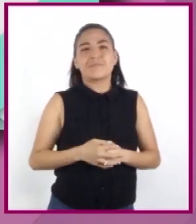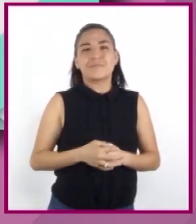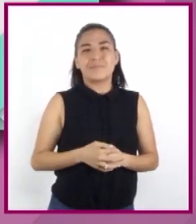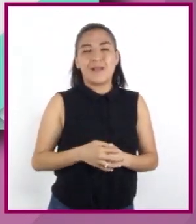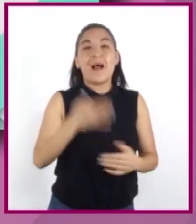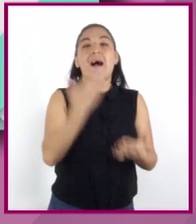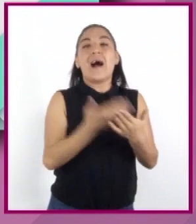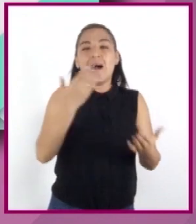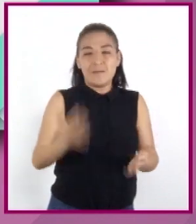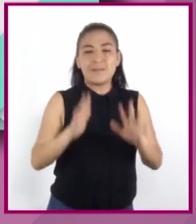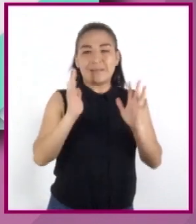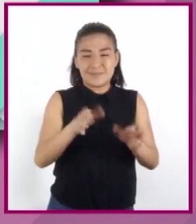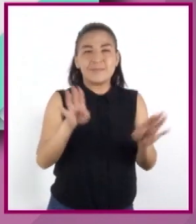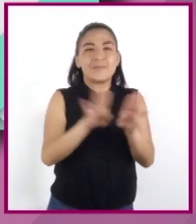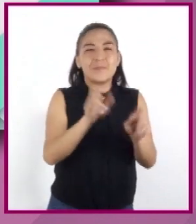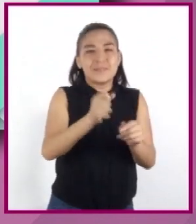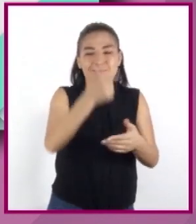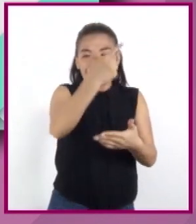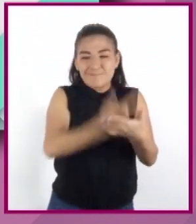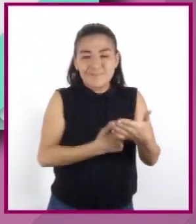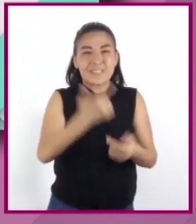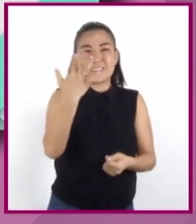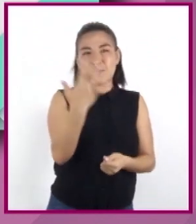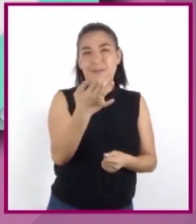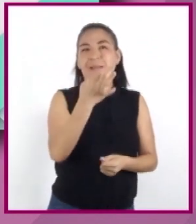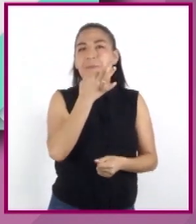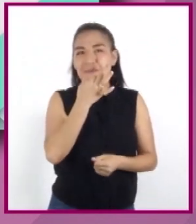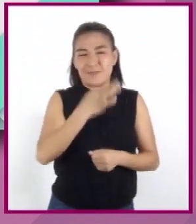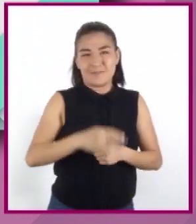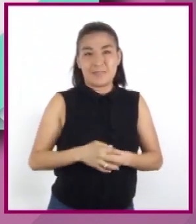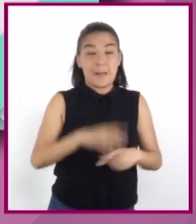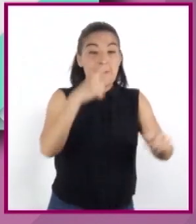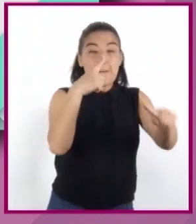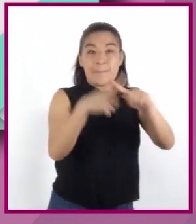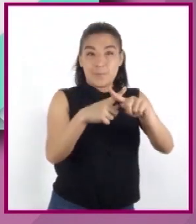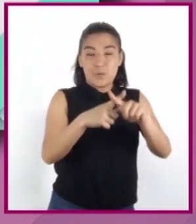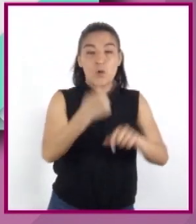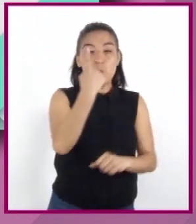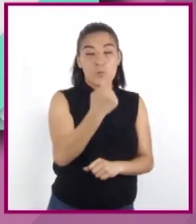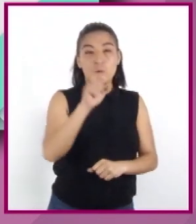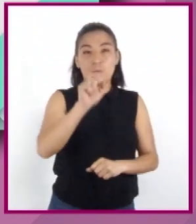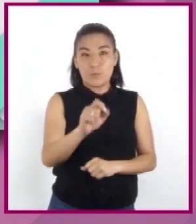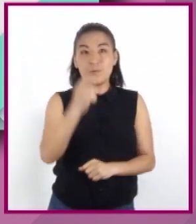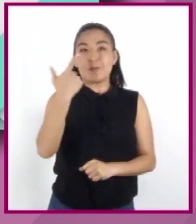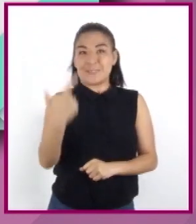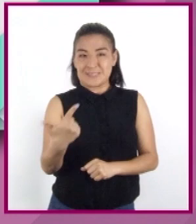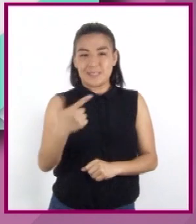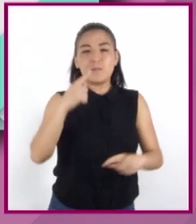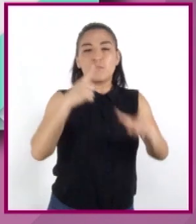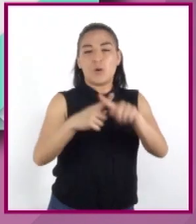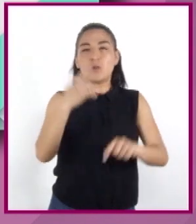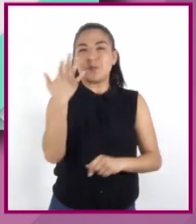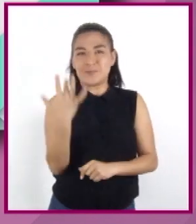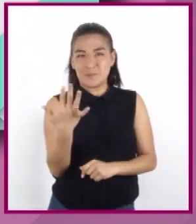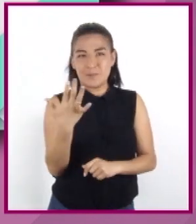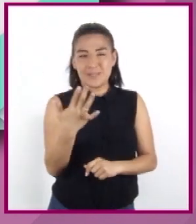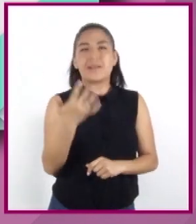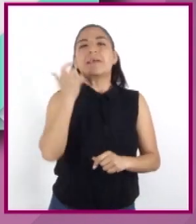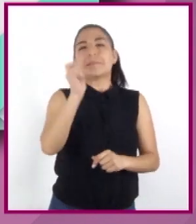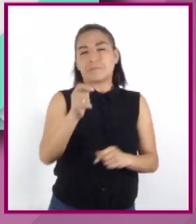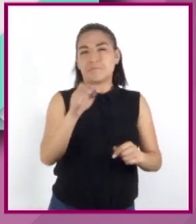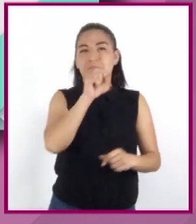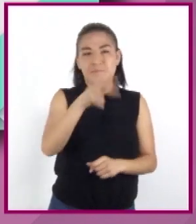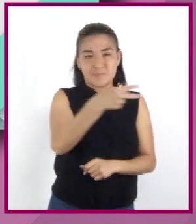Ahora realizaremos el cálculo con 50 minutos. Multiplicamos 1.7 por 50, que es